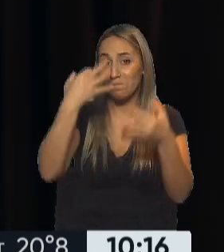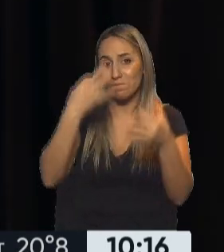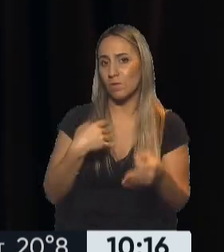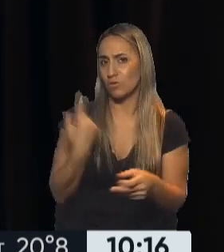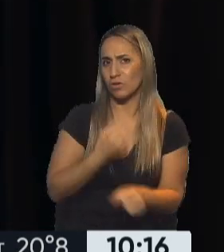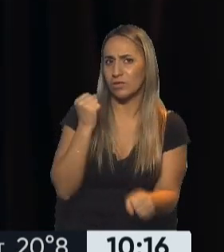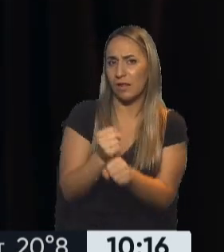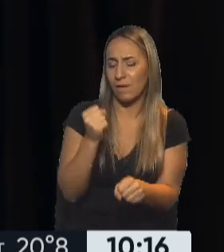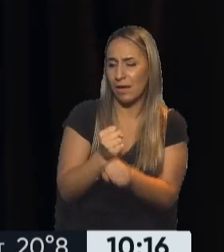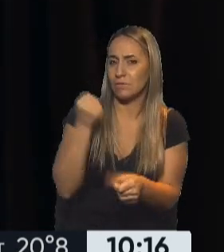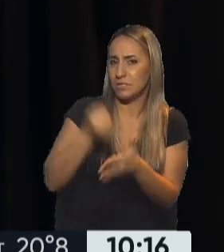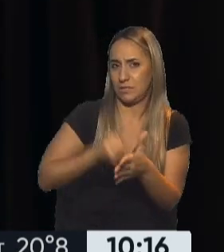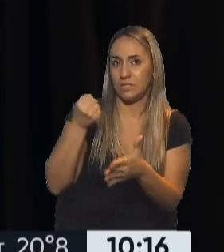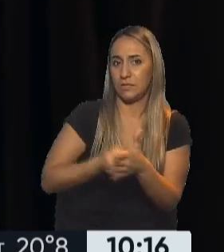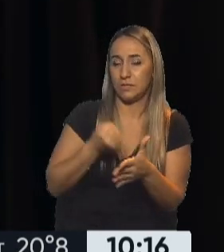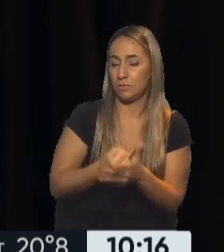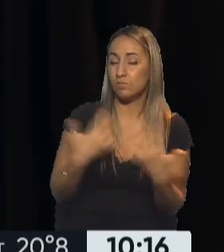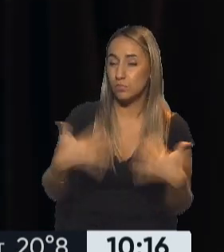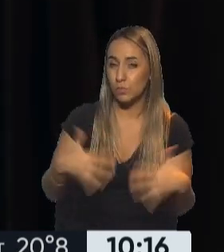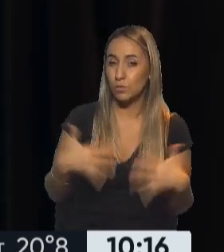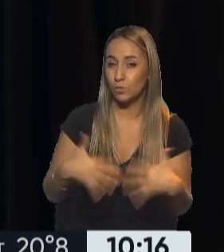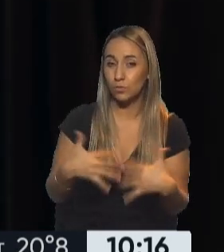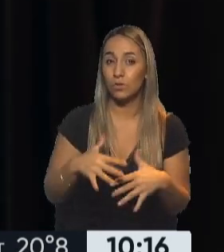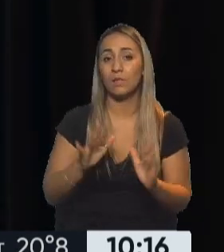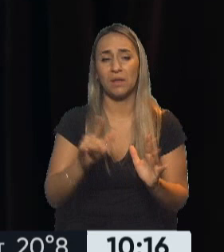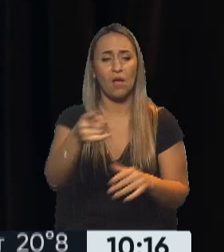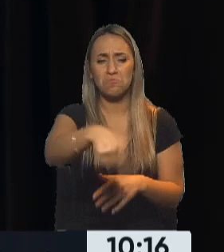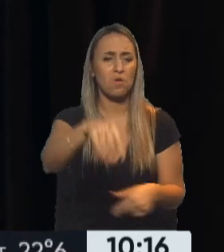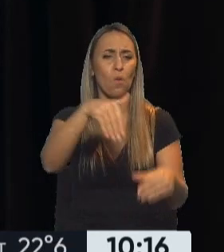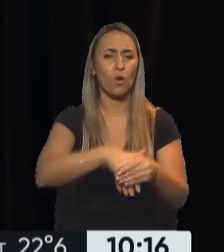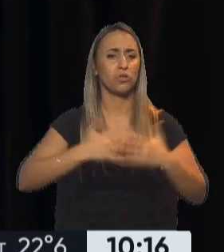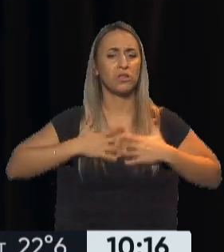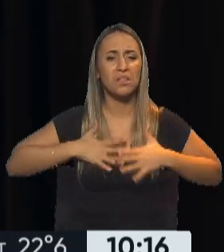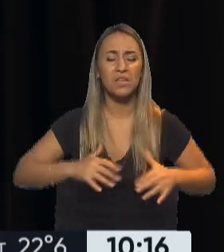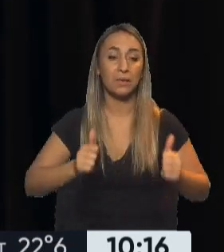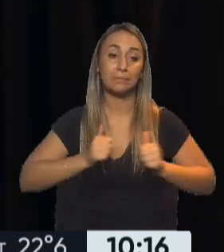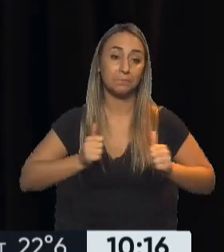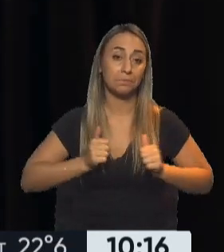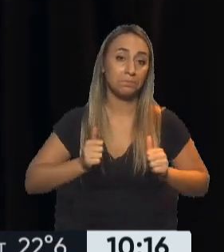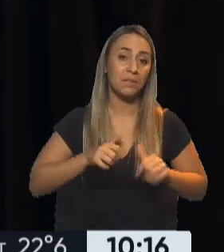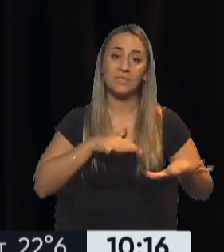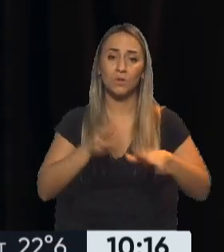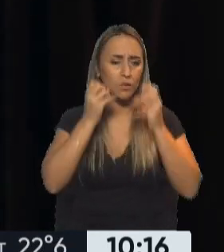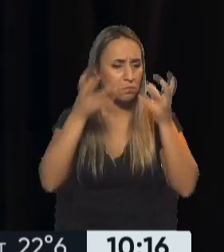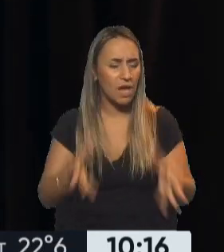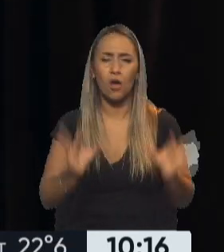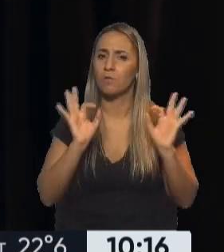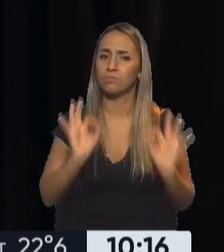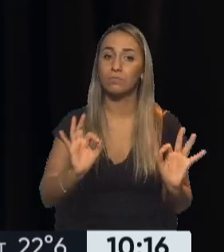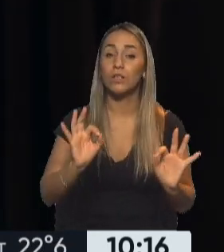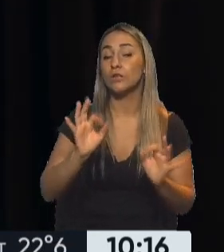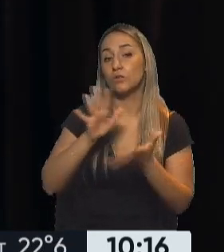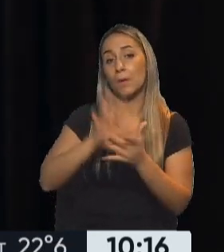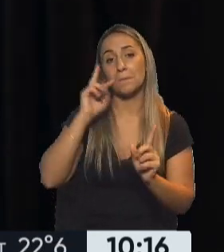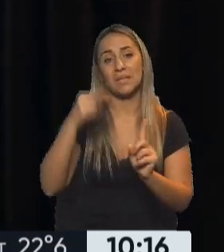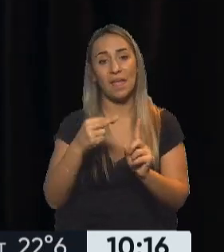que se pueda votar con tranquilidad, votar con mejores expectativas y condiciones. Y bueno, desde el punto de vista sanitario